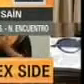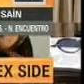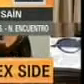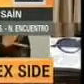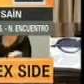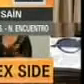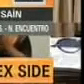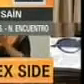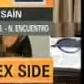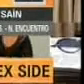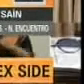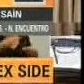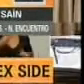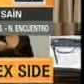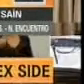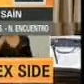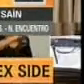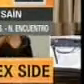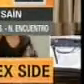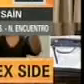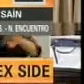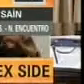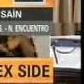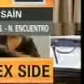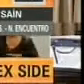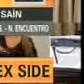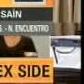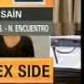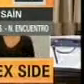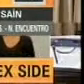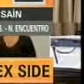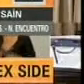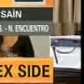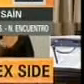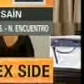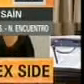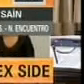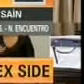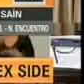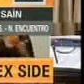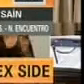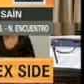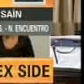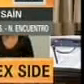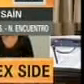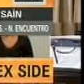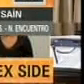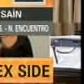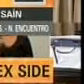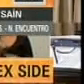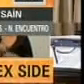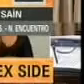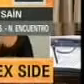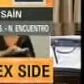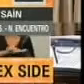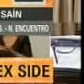imagino que levantarán la mano, ¿no? Bueno, por lo que estaba diciendo, también coincide con la necesidad de que toda la parte de escuchas pase a una nueva órbita,